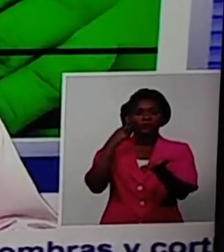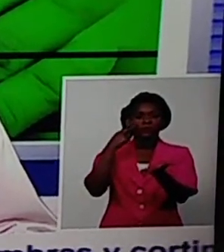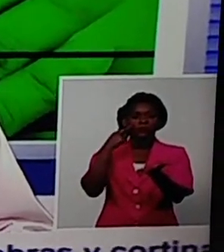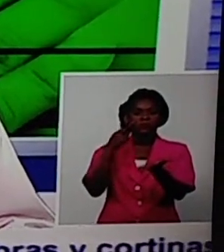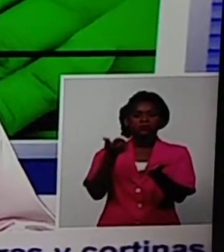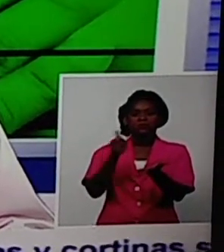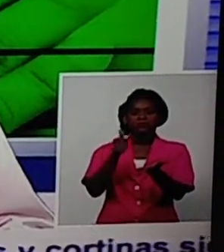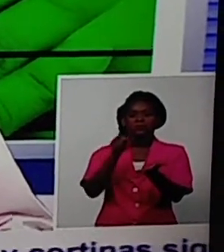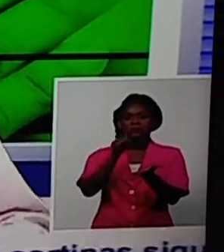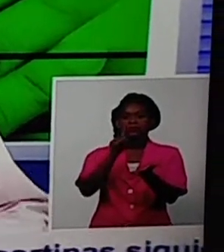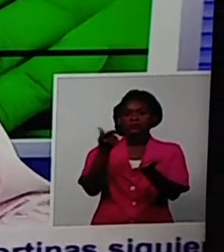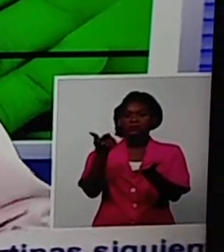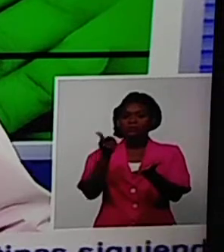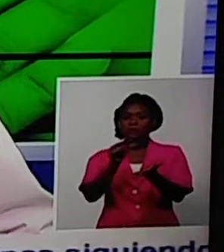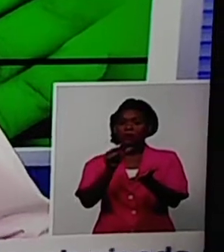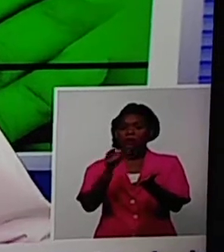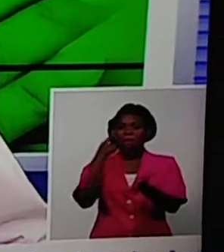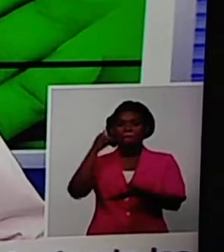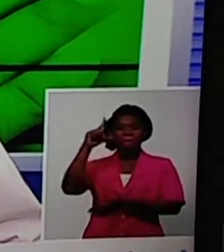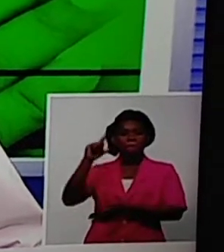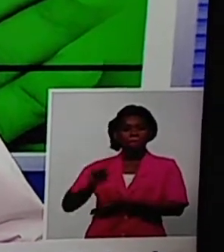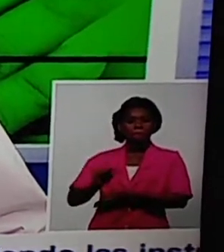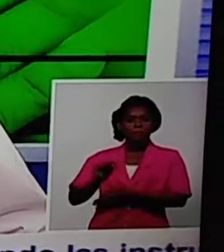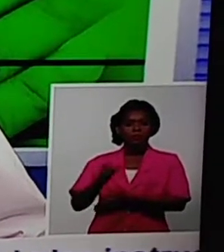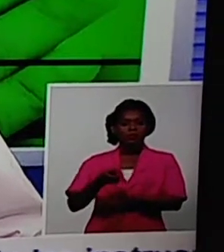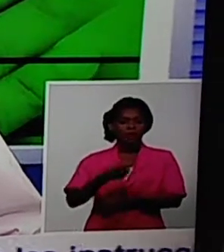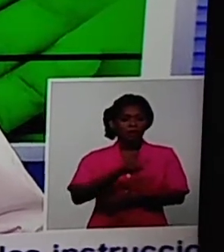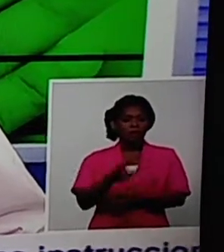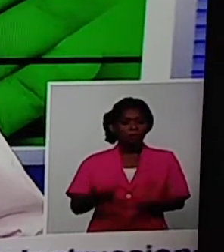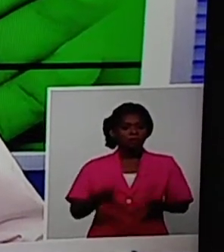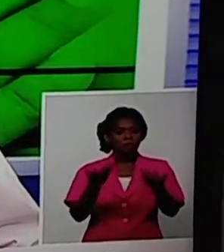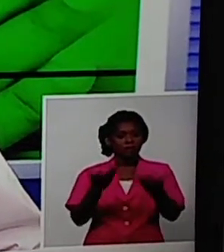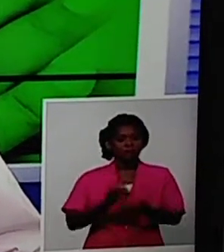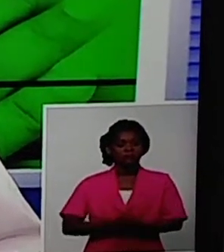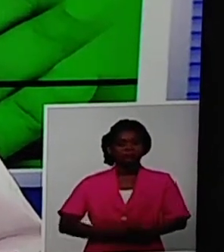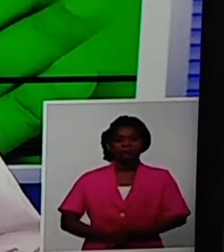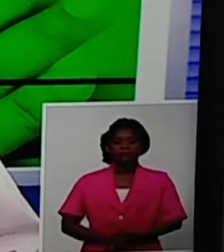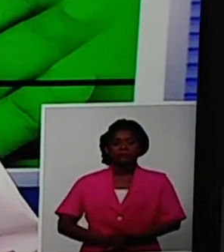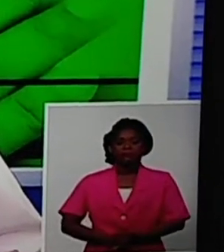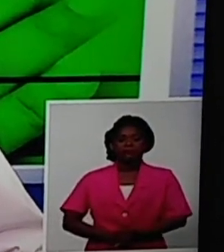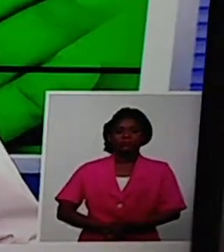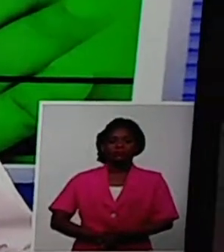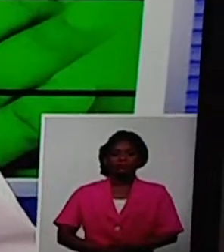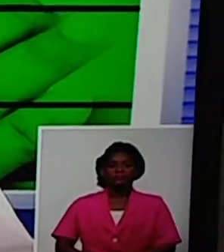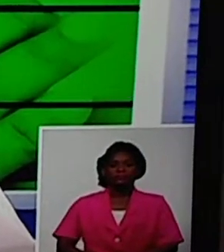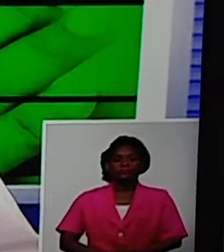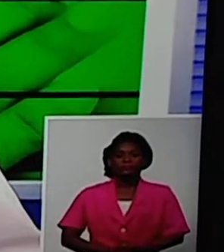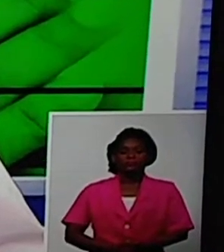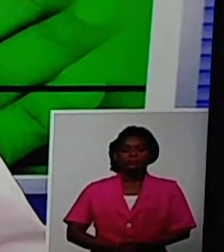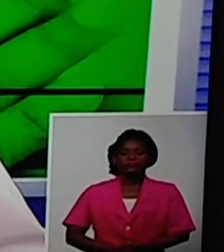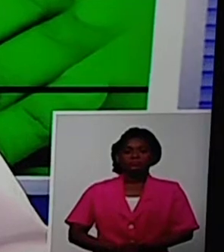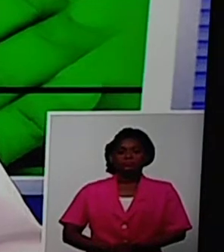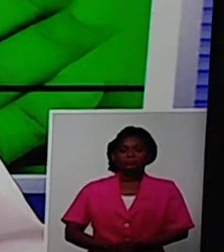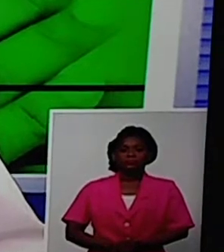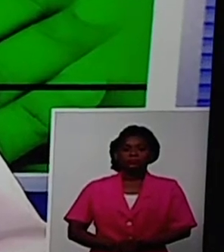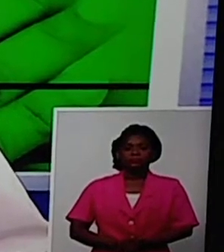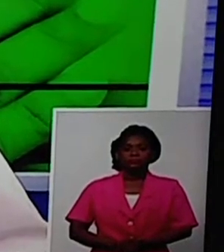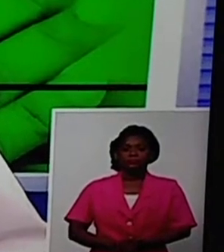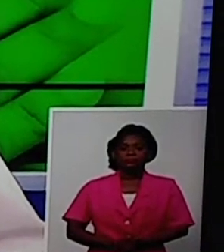activos netos pero que teníamos en el día de ayer se procesaron